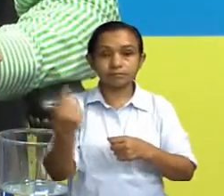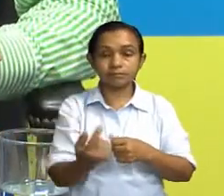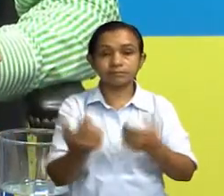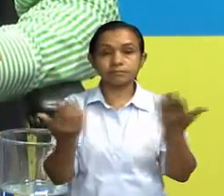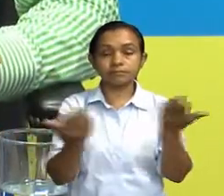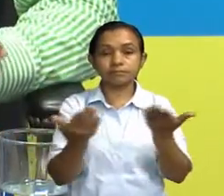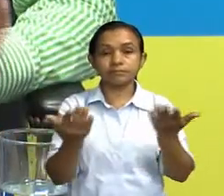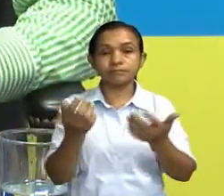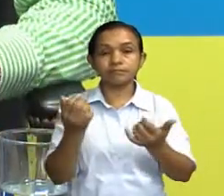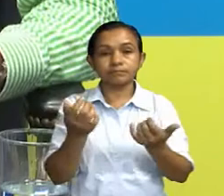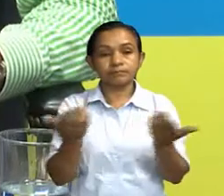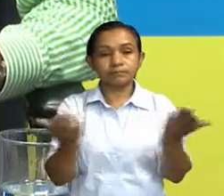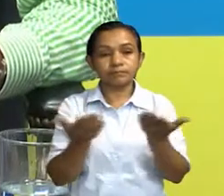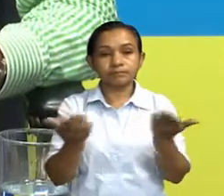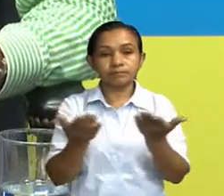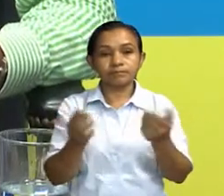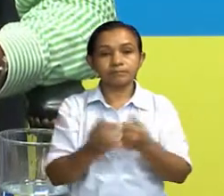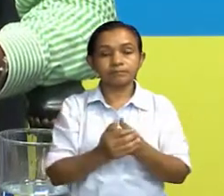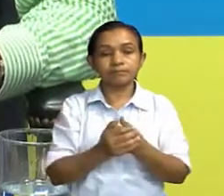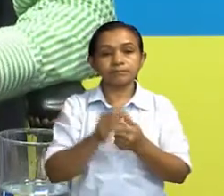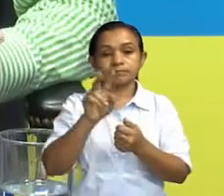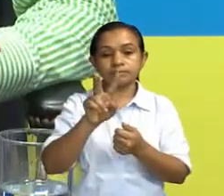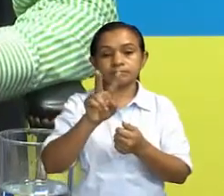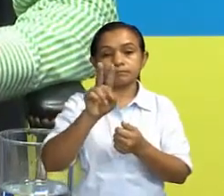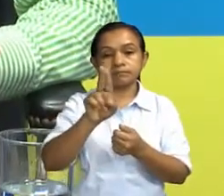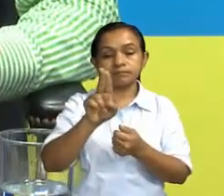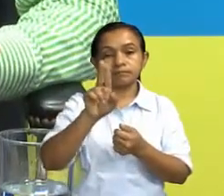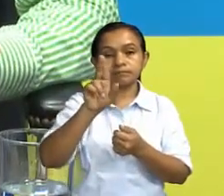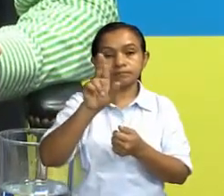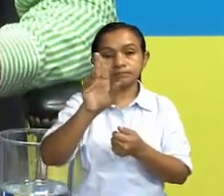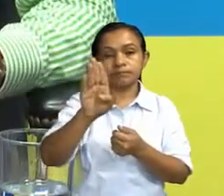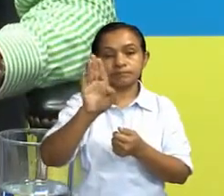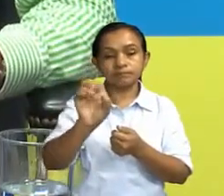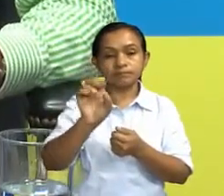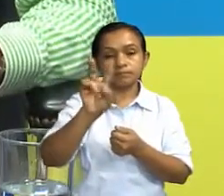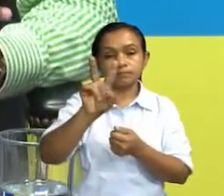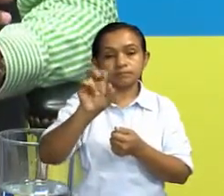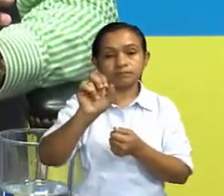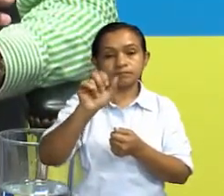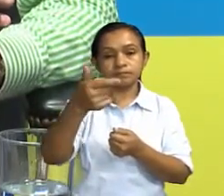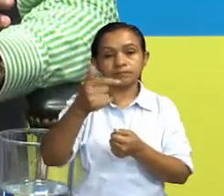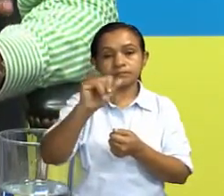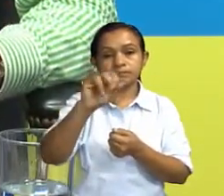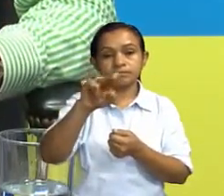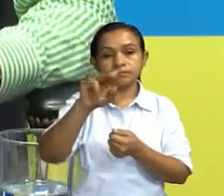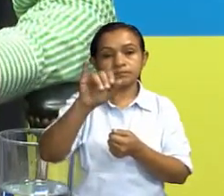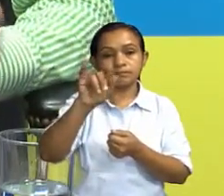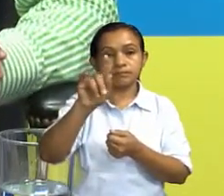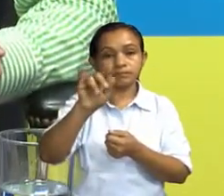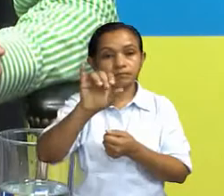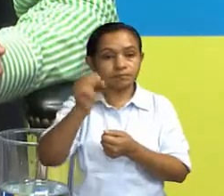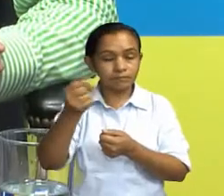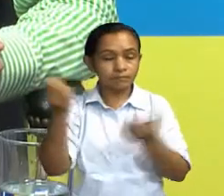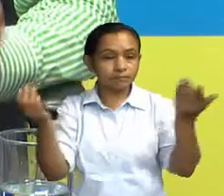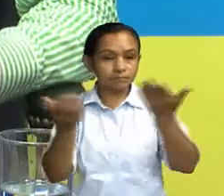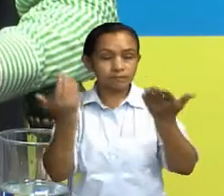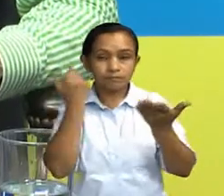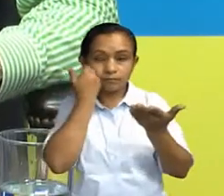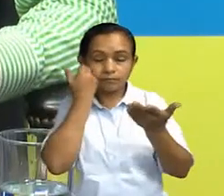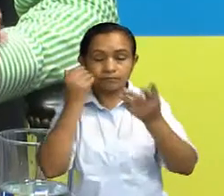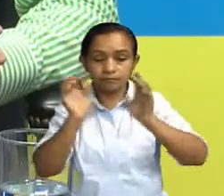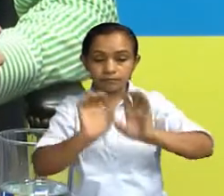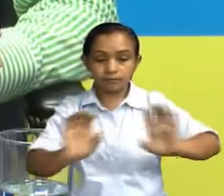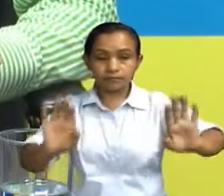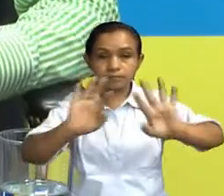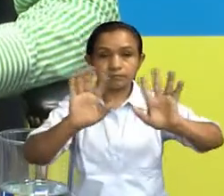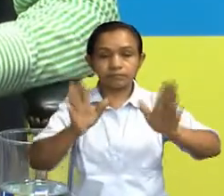que afecta, como es la vulvovaginitis. ¿Cómo prevenir esta enfermedad en nuestras niñas? Es el tema del día